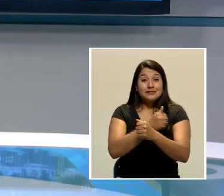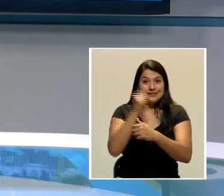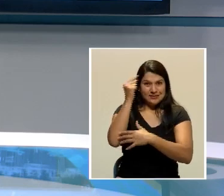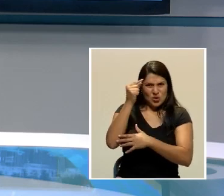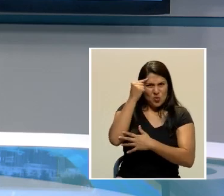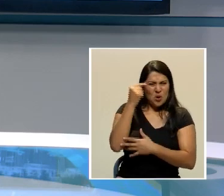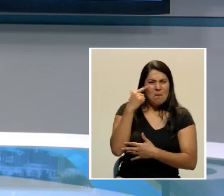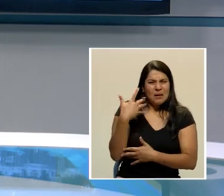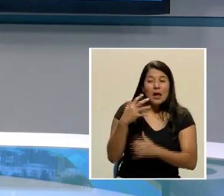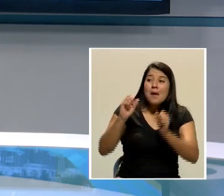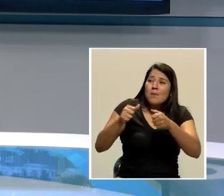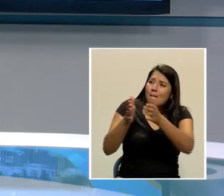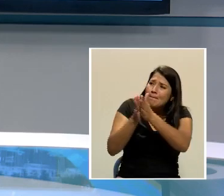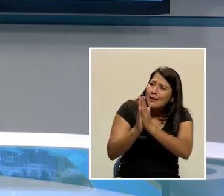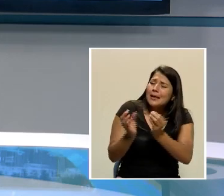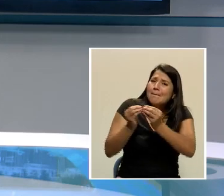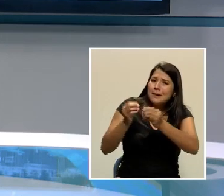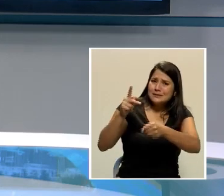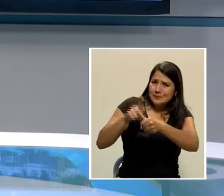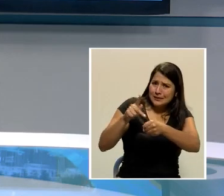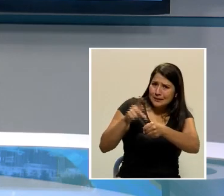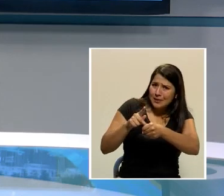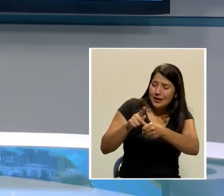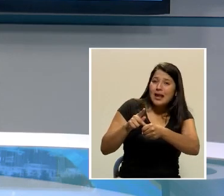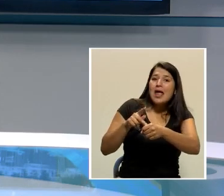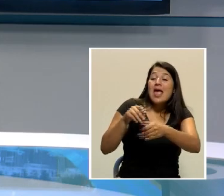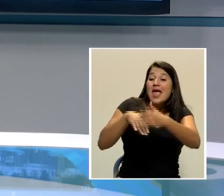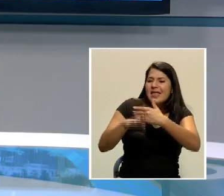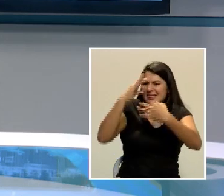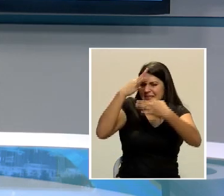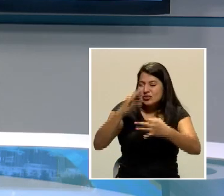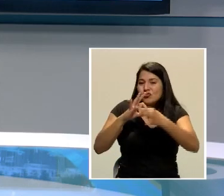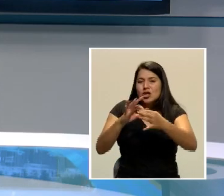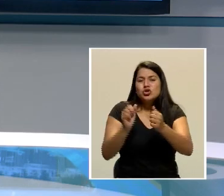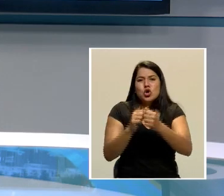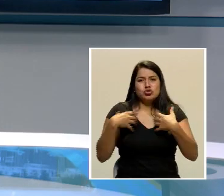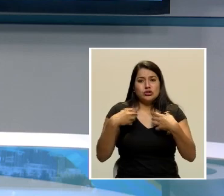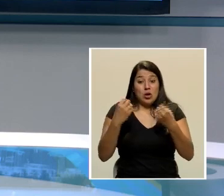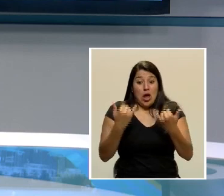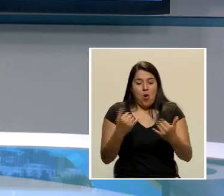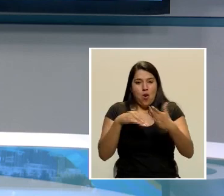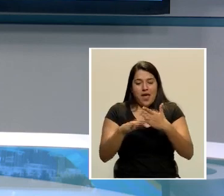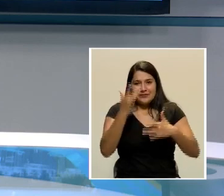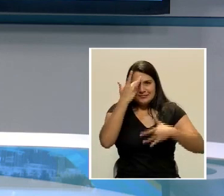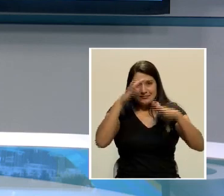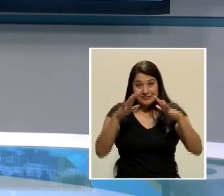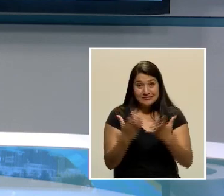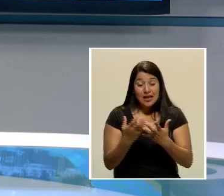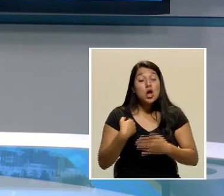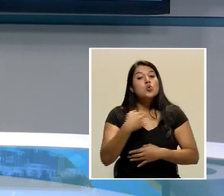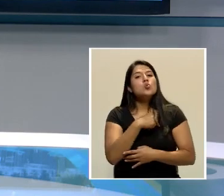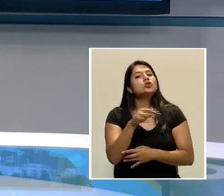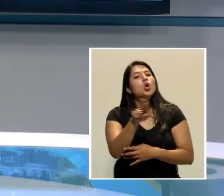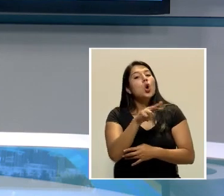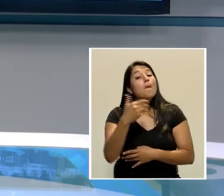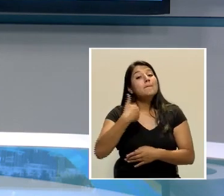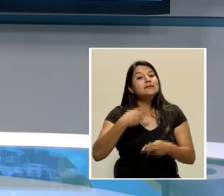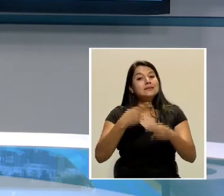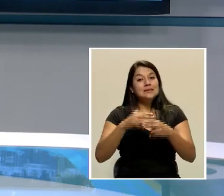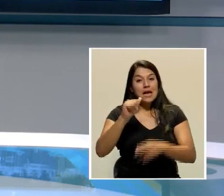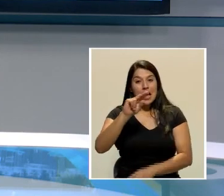Nuestra voluntad es trabajar juntos para salvar vidas. Esa fue la consigna que llevaron los alcaldes que se reunieron